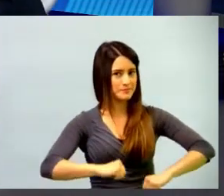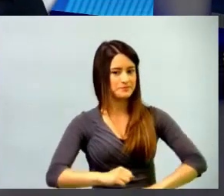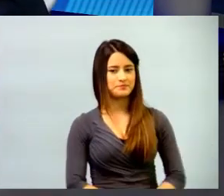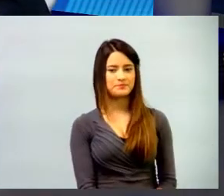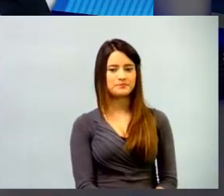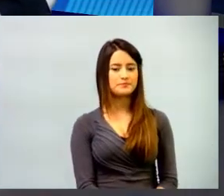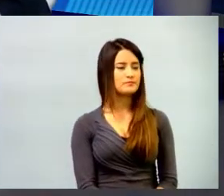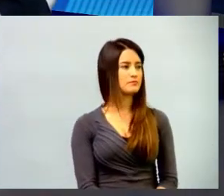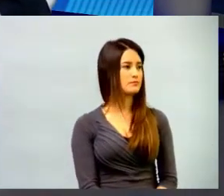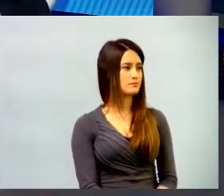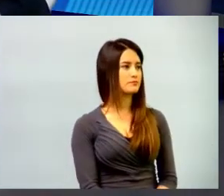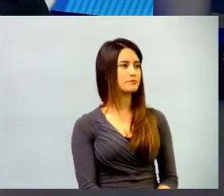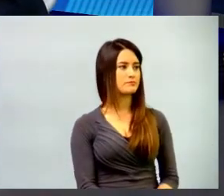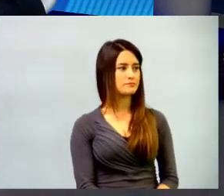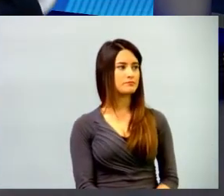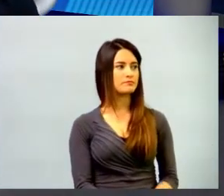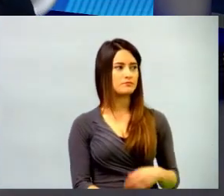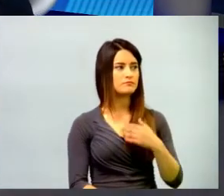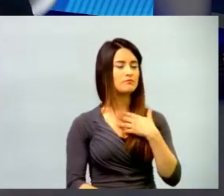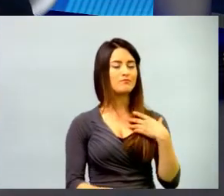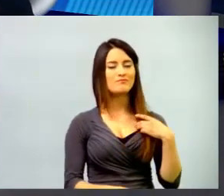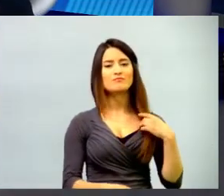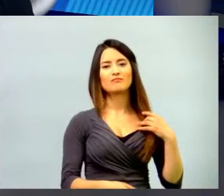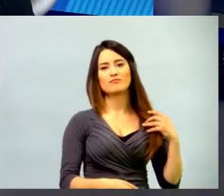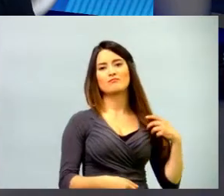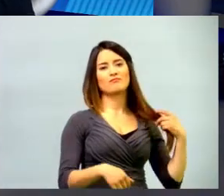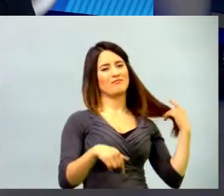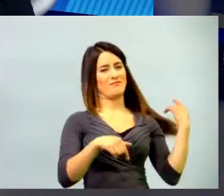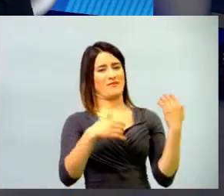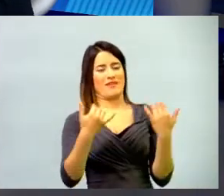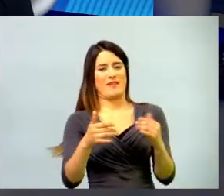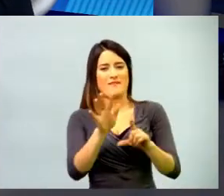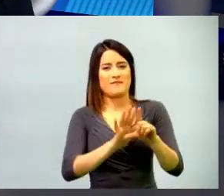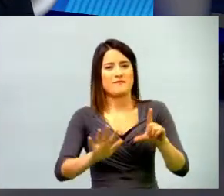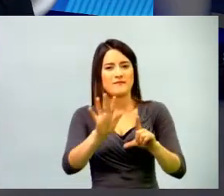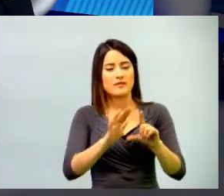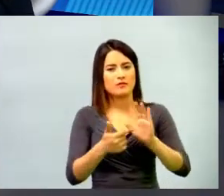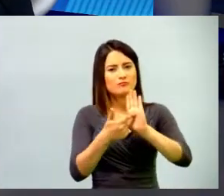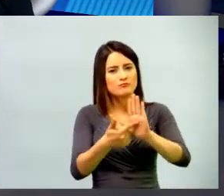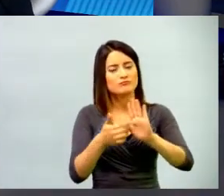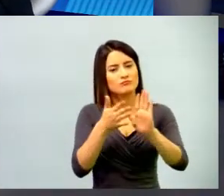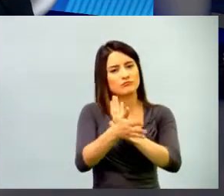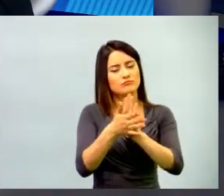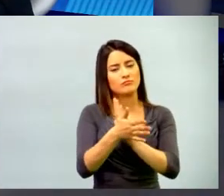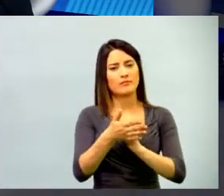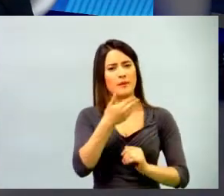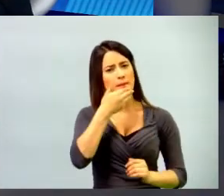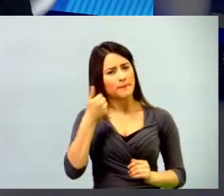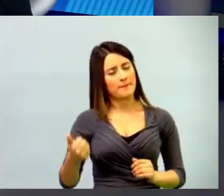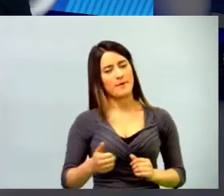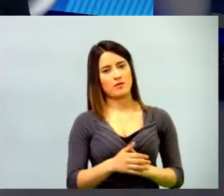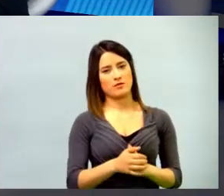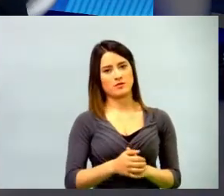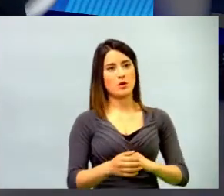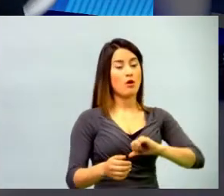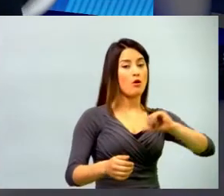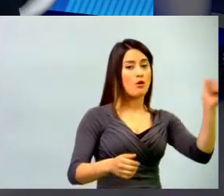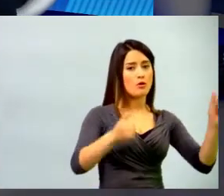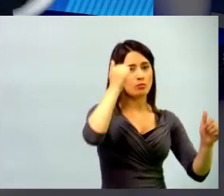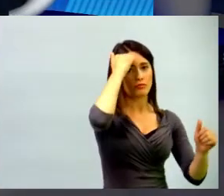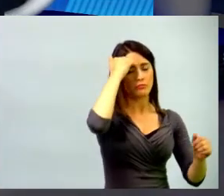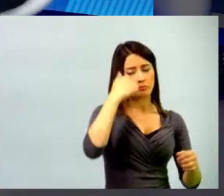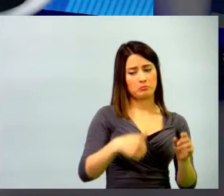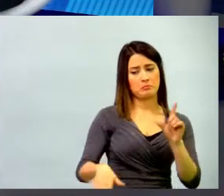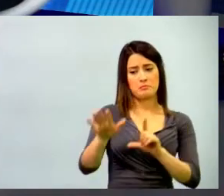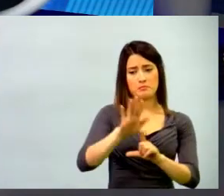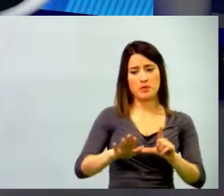que estos son las mejores experiencias, los mejores videos que nos mandaron los profes, pero se quedaron muchos por fuera, como lo dice